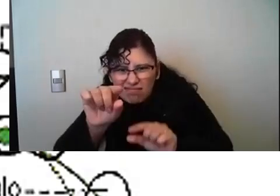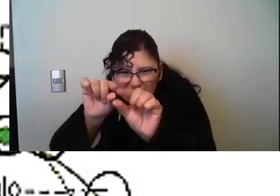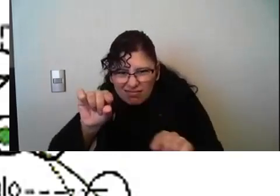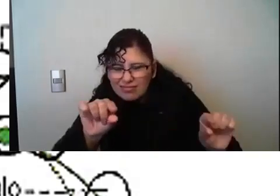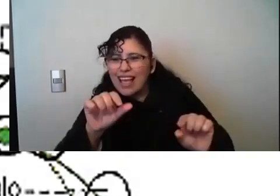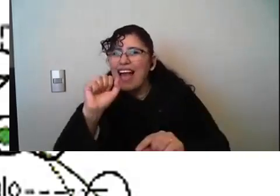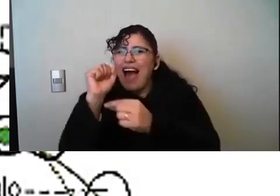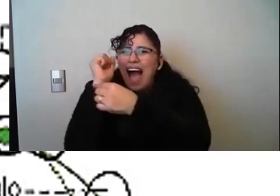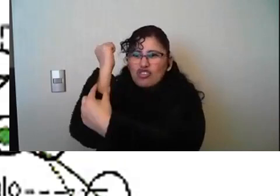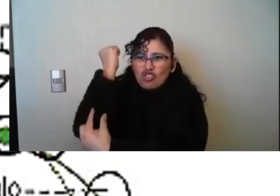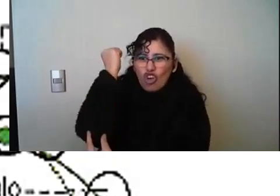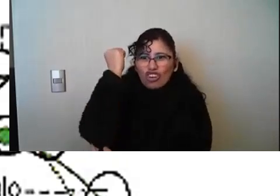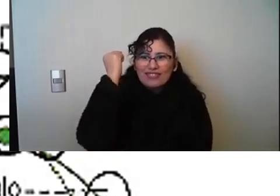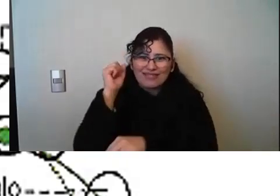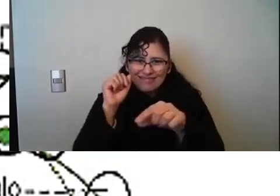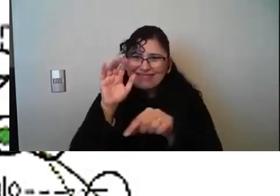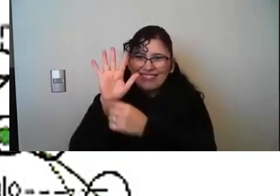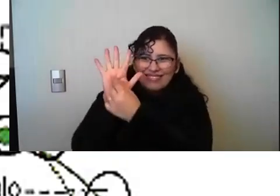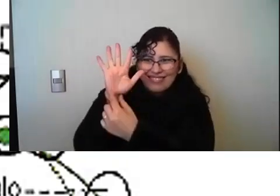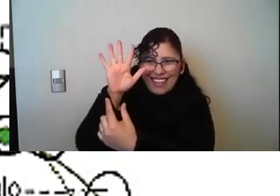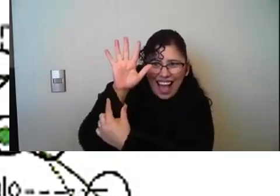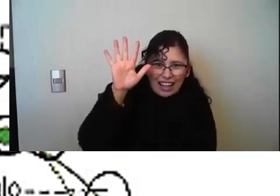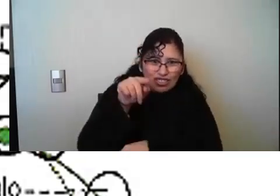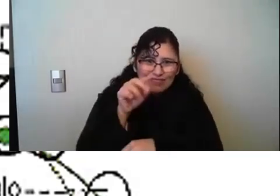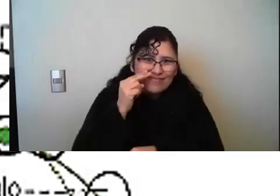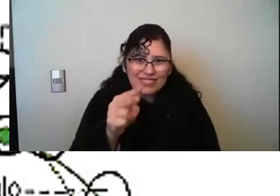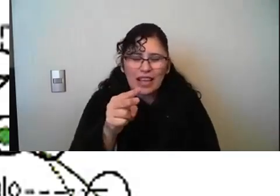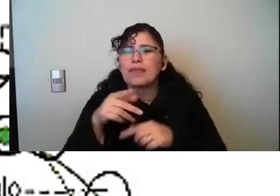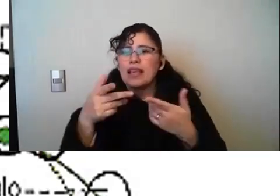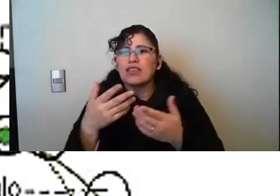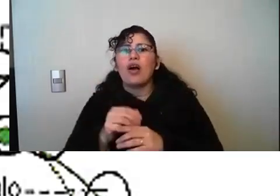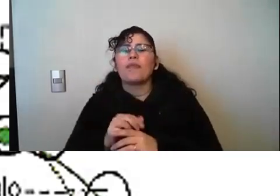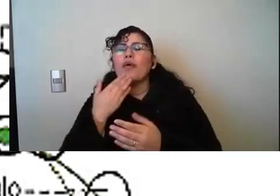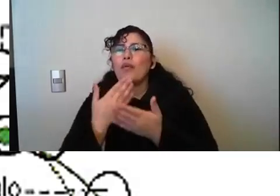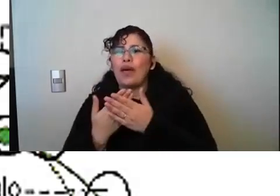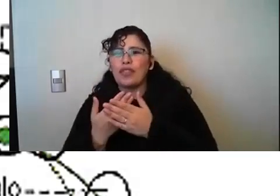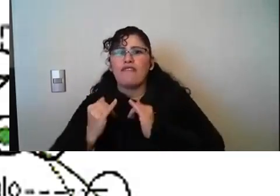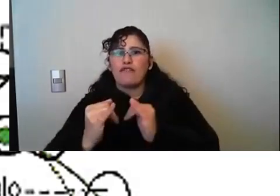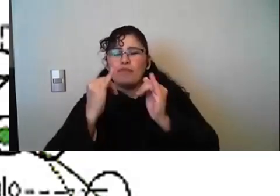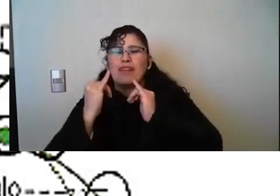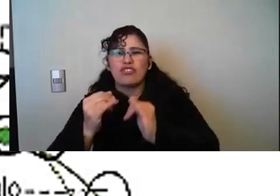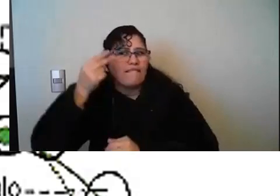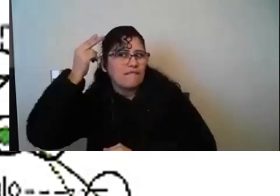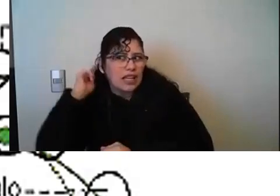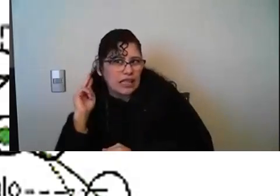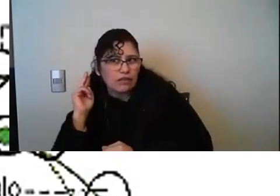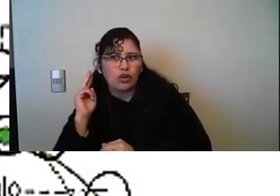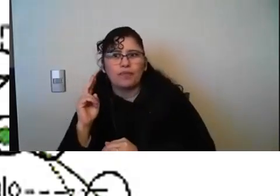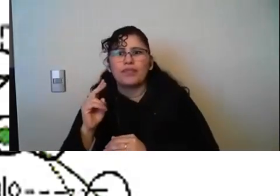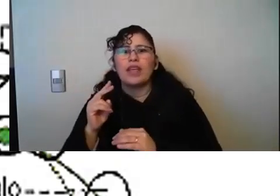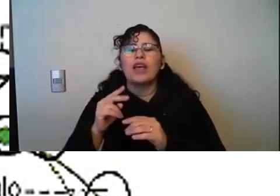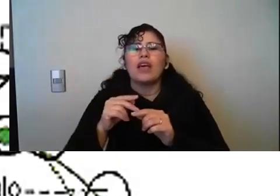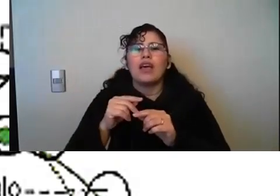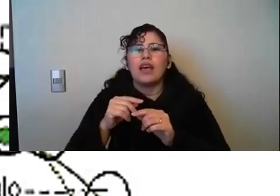¿Sí? Responde a la información que recibe de los núcleos vestibulares, que viene del oído interno.